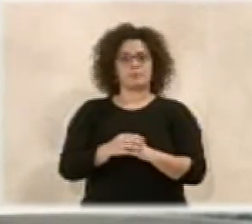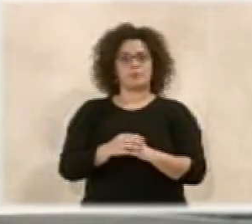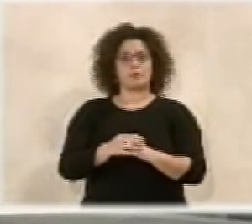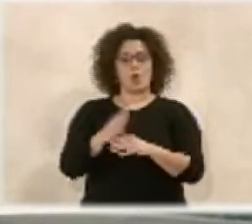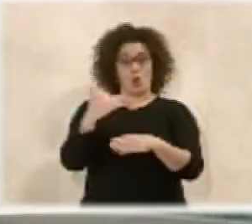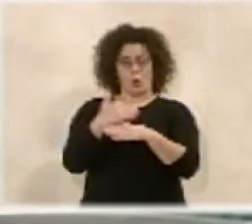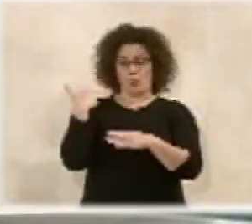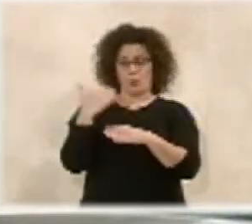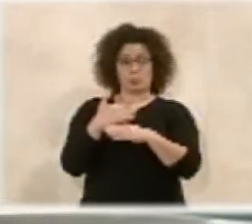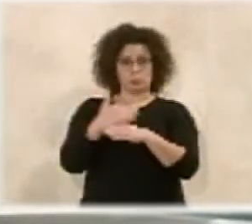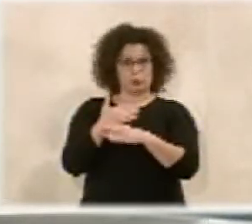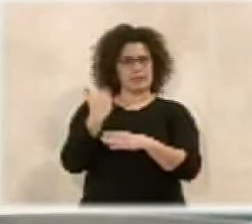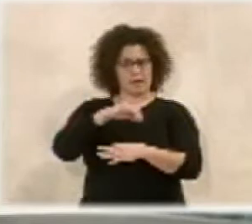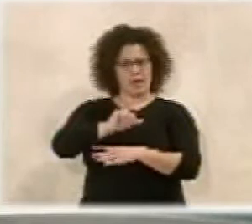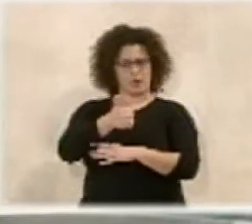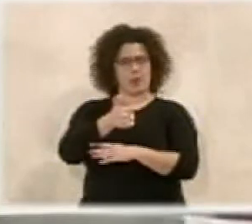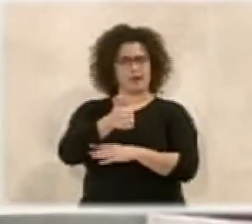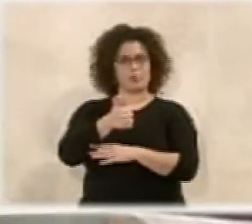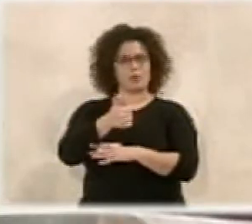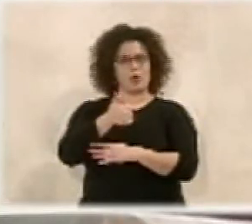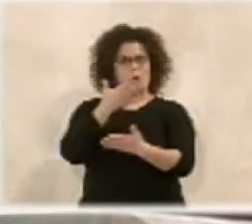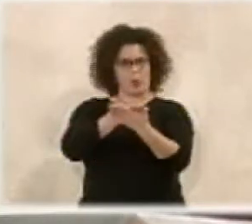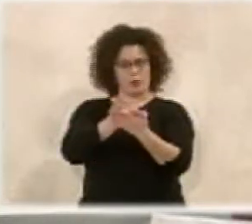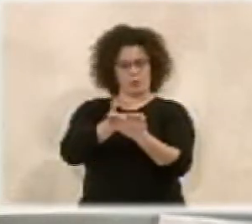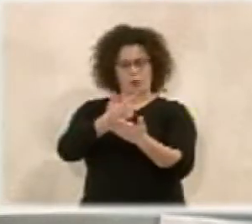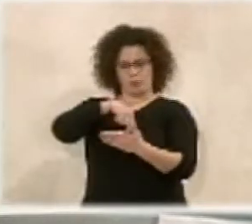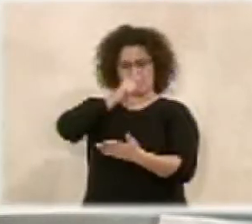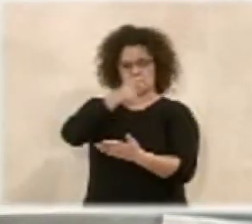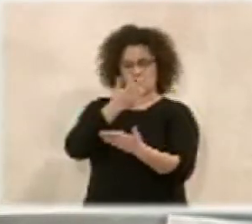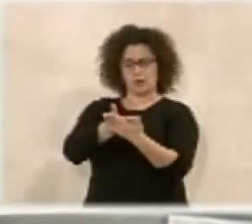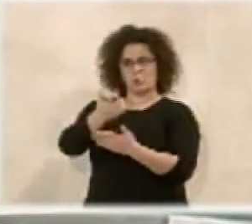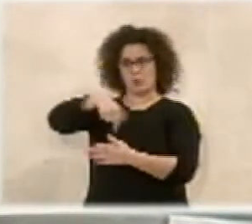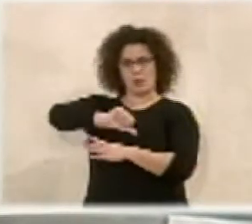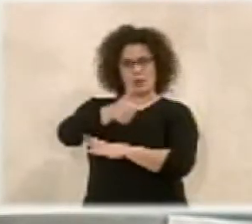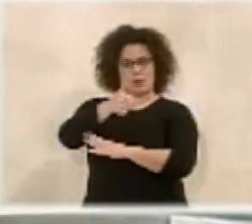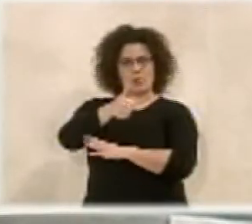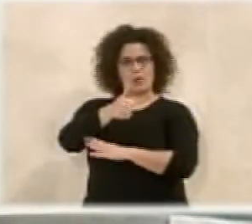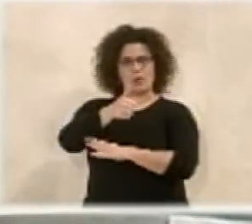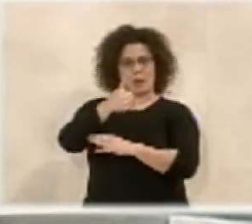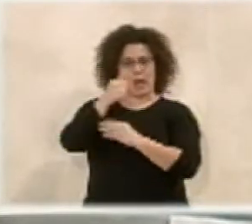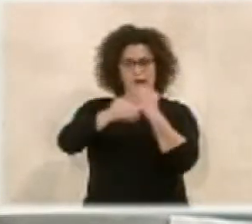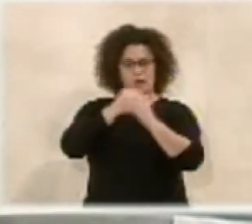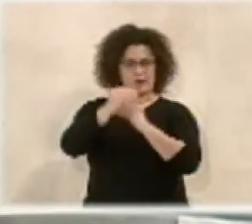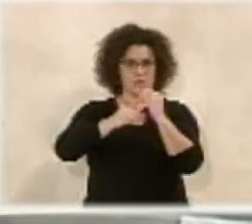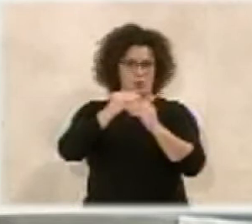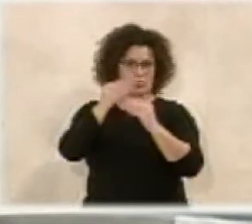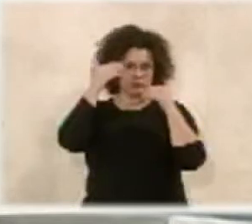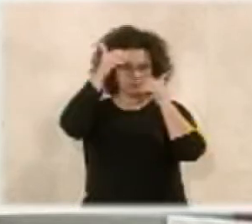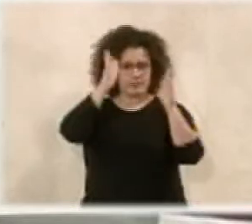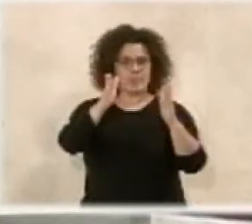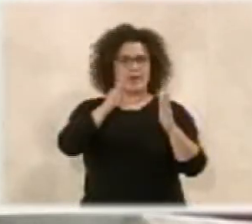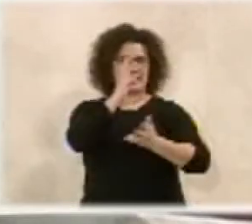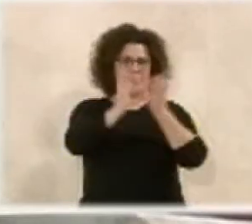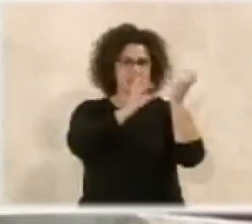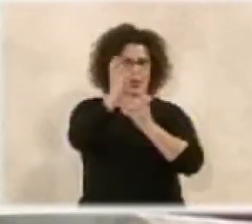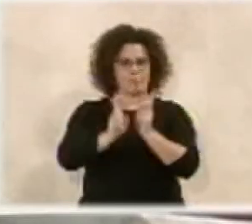en octubre se aprobó ya una moción presentada por este grupo de actuación integral en el quemadero, en la Fuentecica.